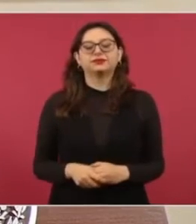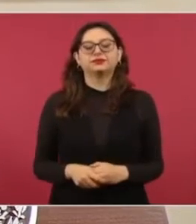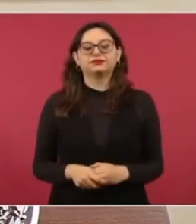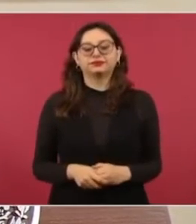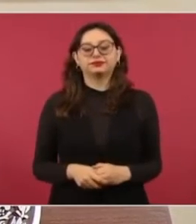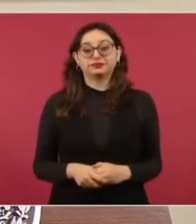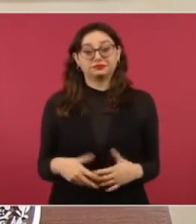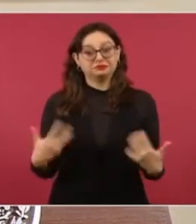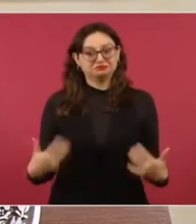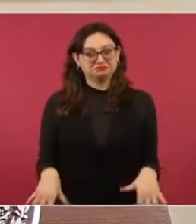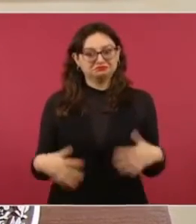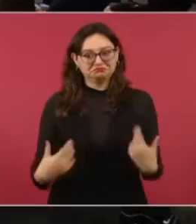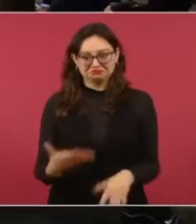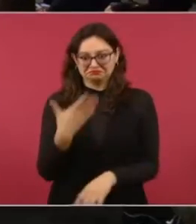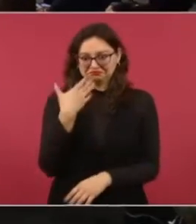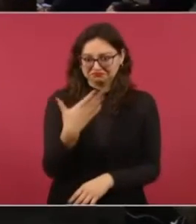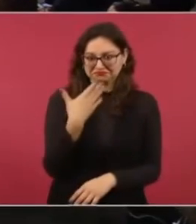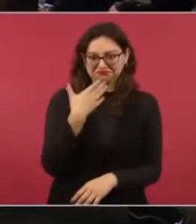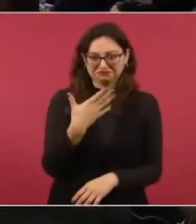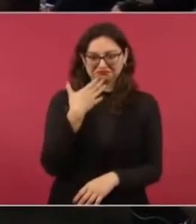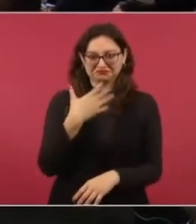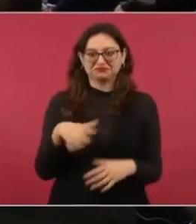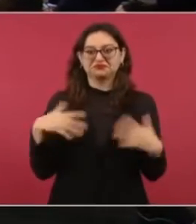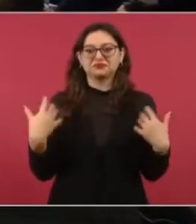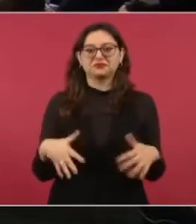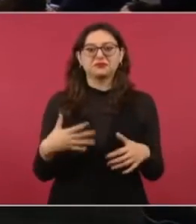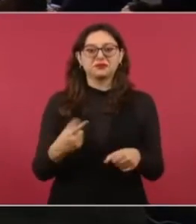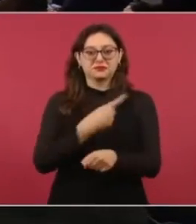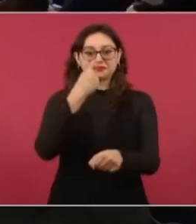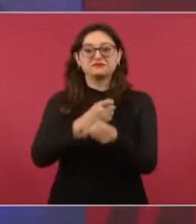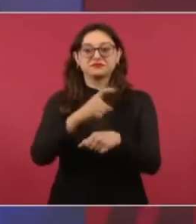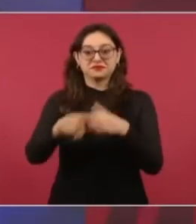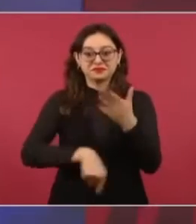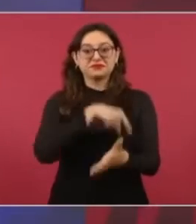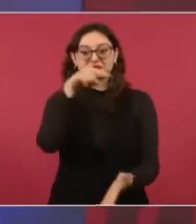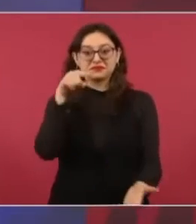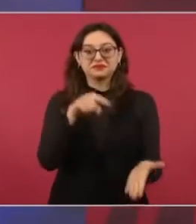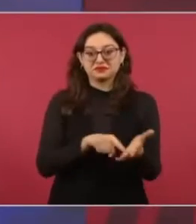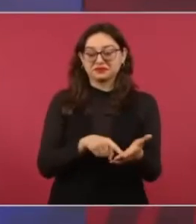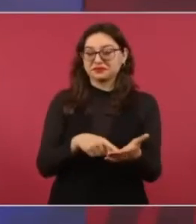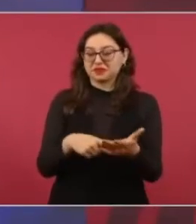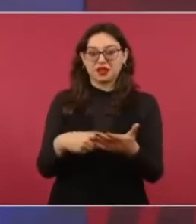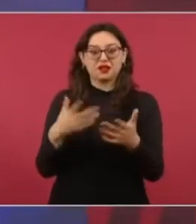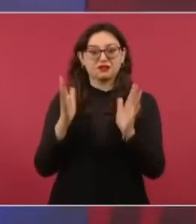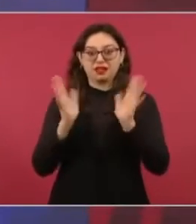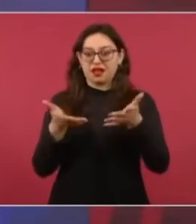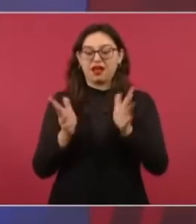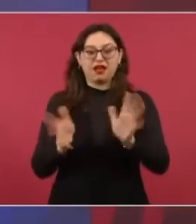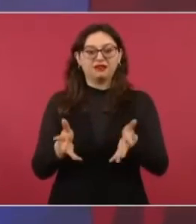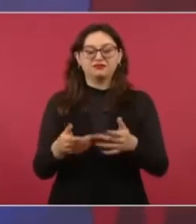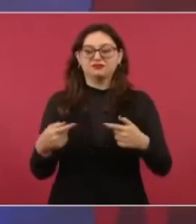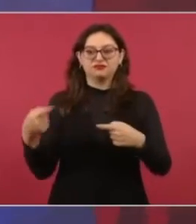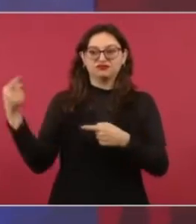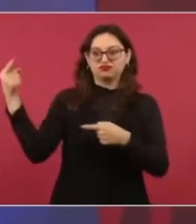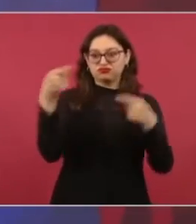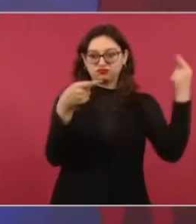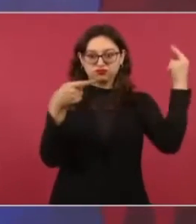y les ha ido muy bien, están en primer lugar, ya pasaron a la final.